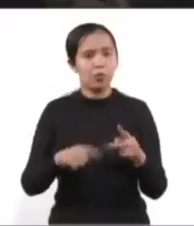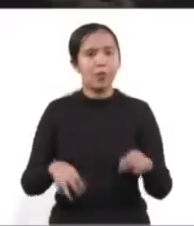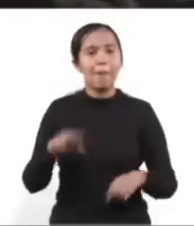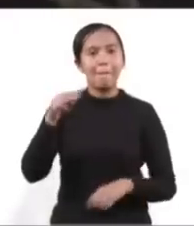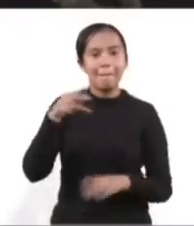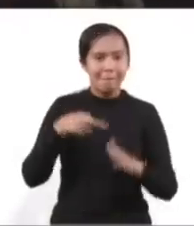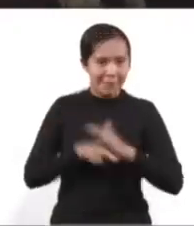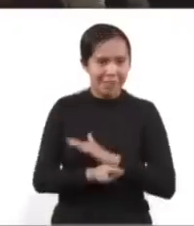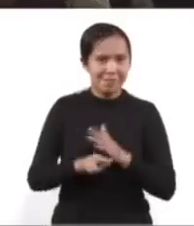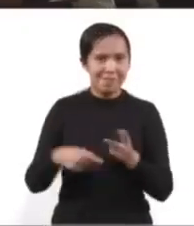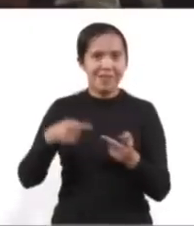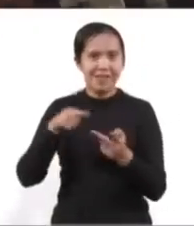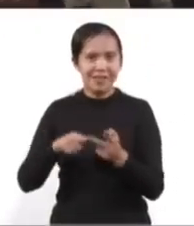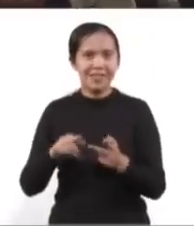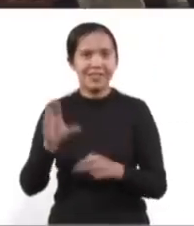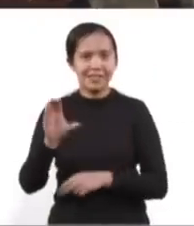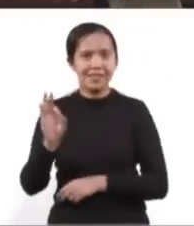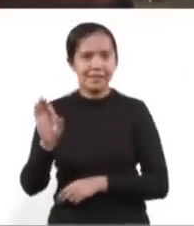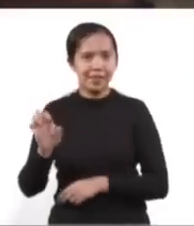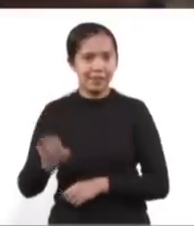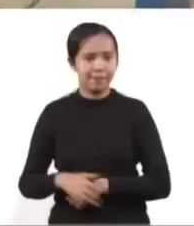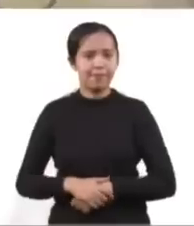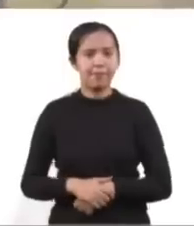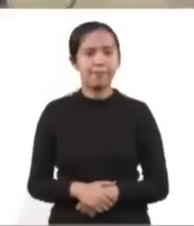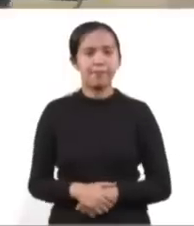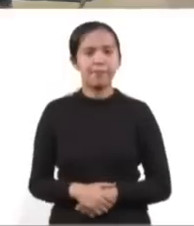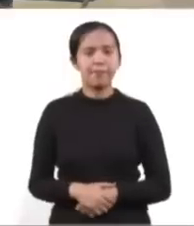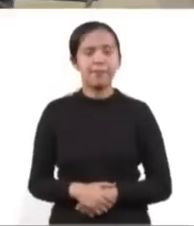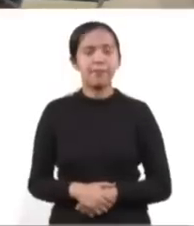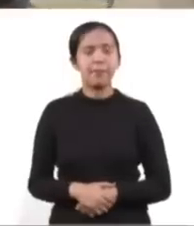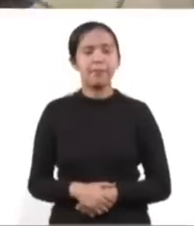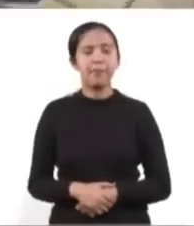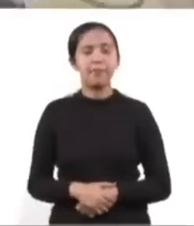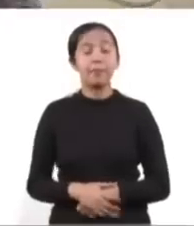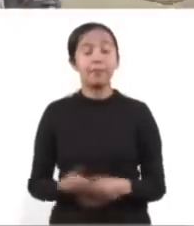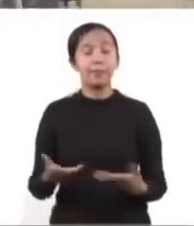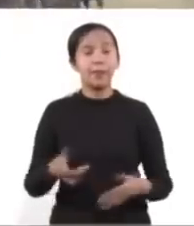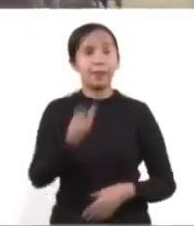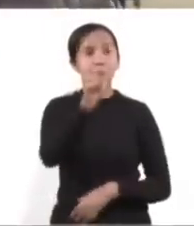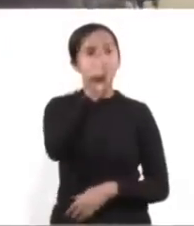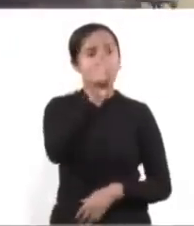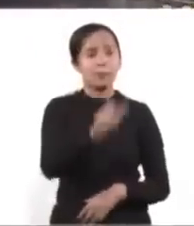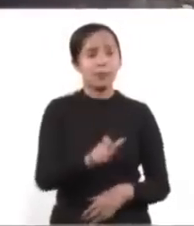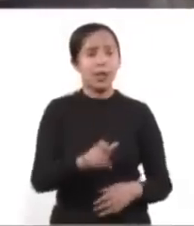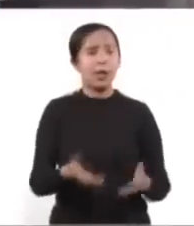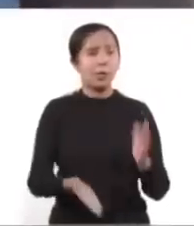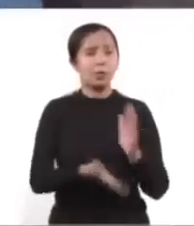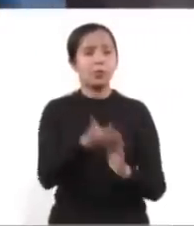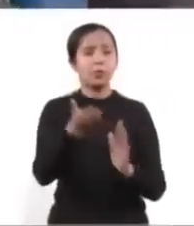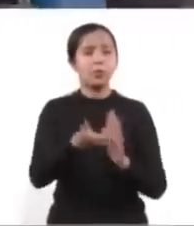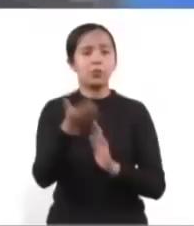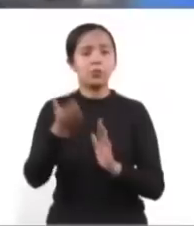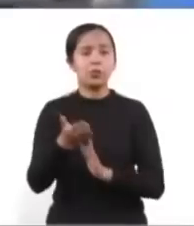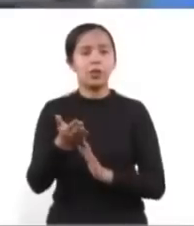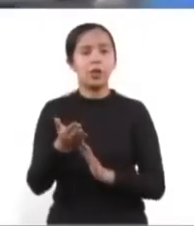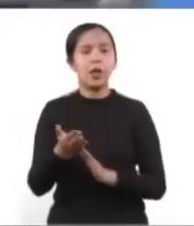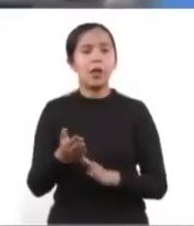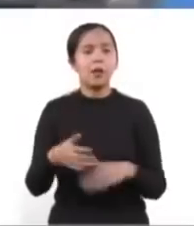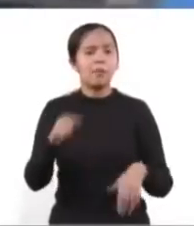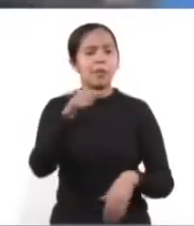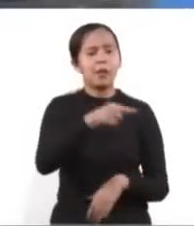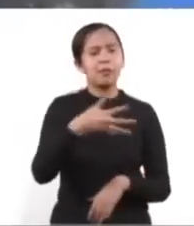con México, Metro y CFE. Se construyó la nueva infraestructura de alta tensión compuesta por